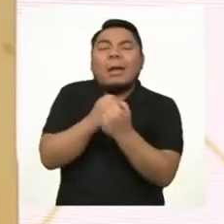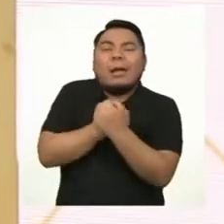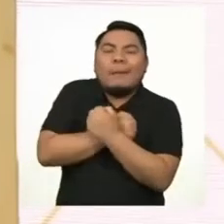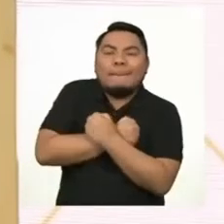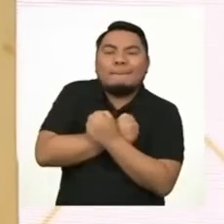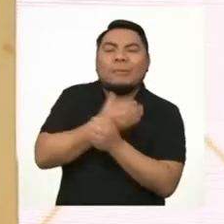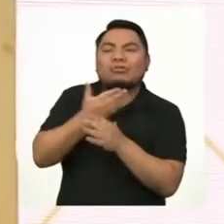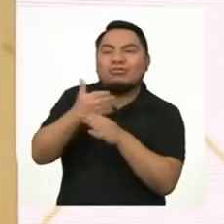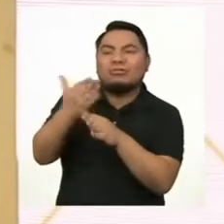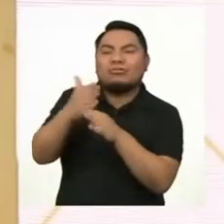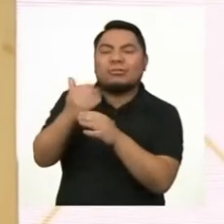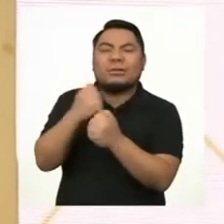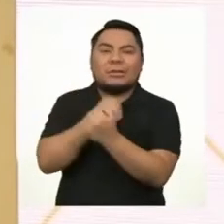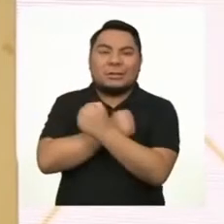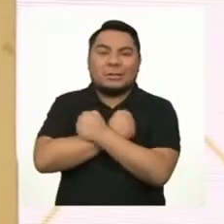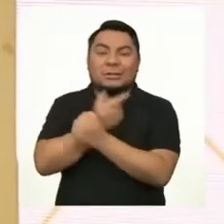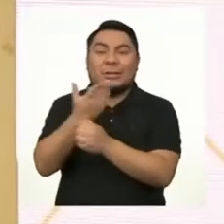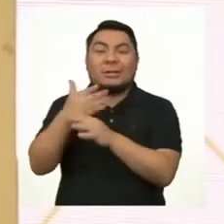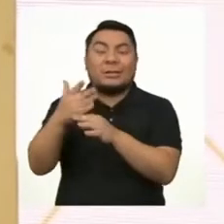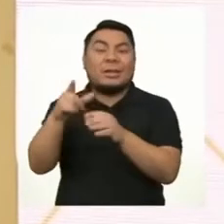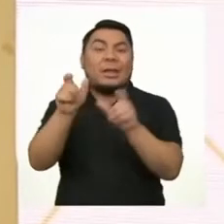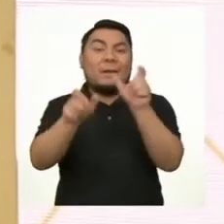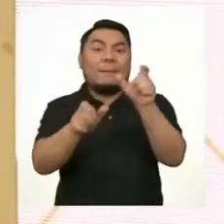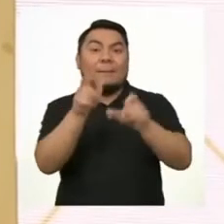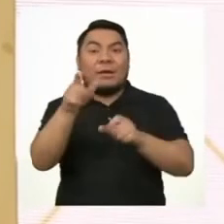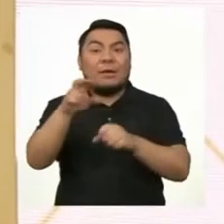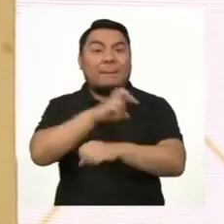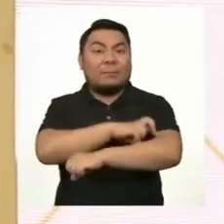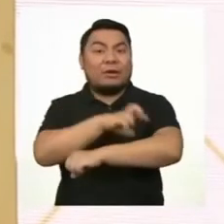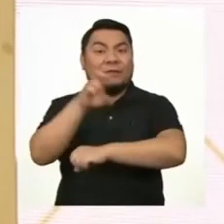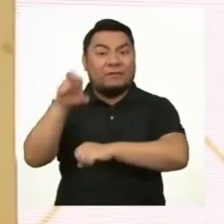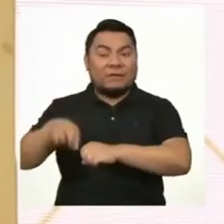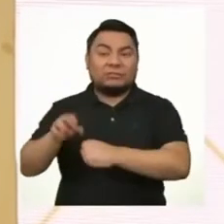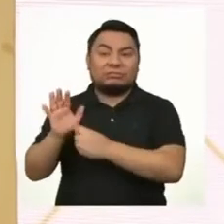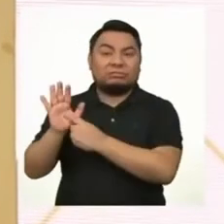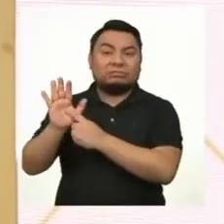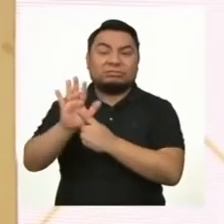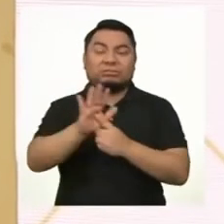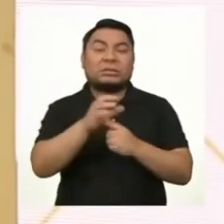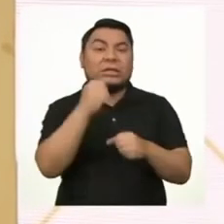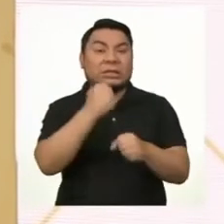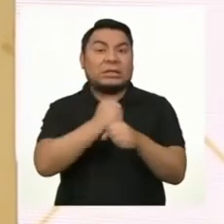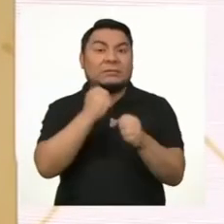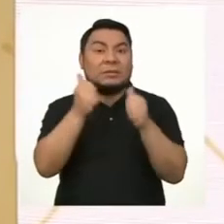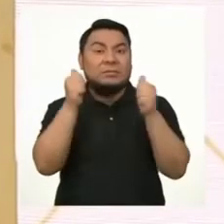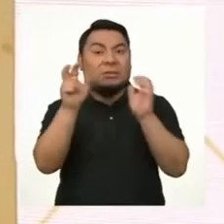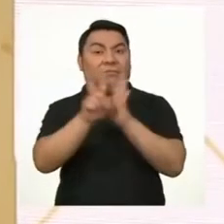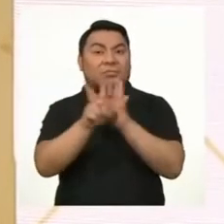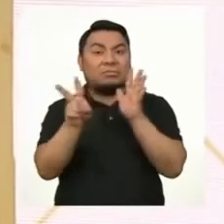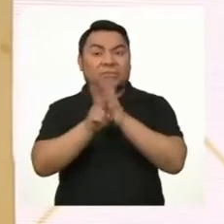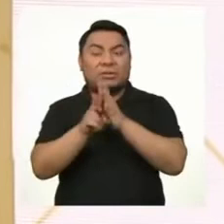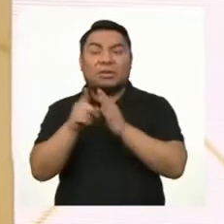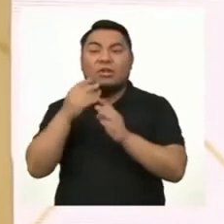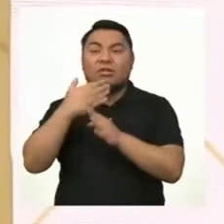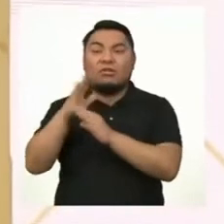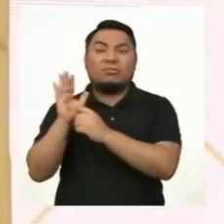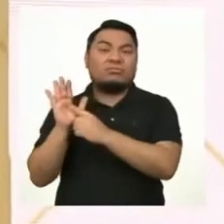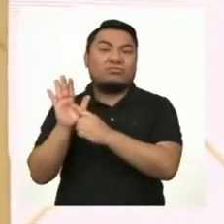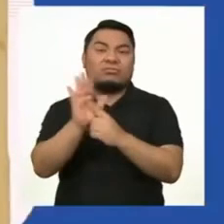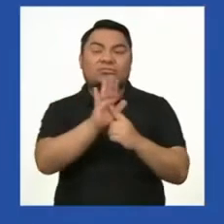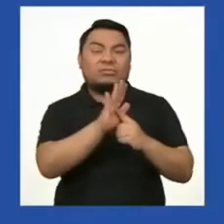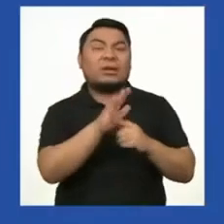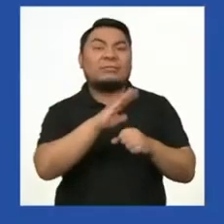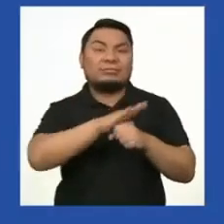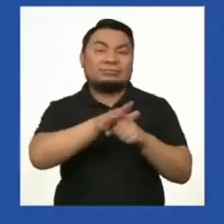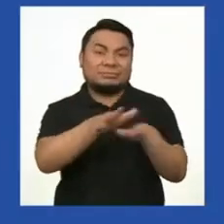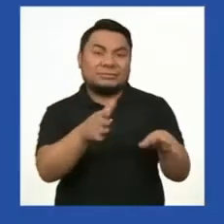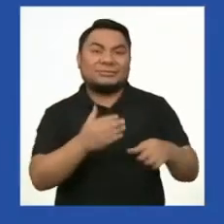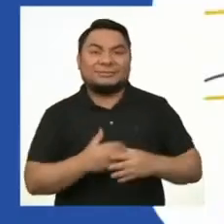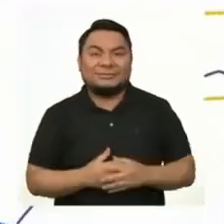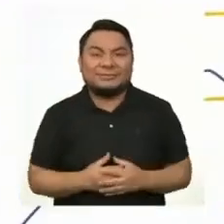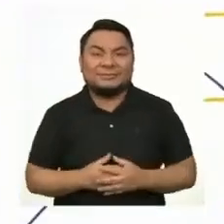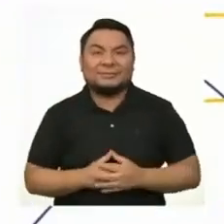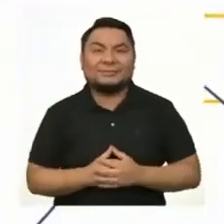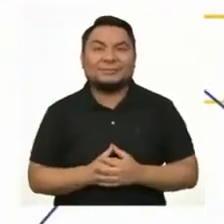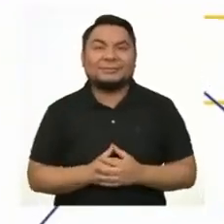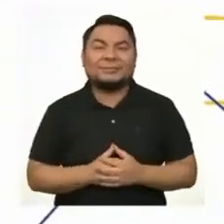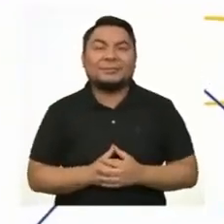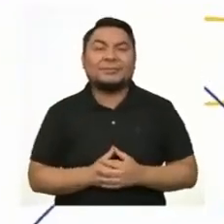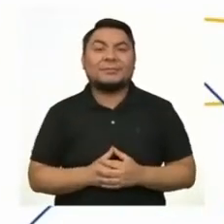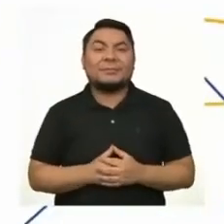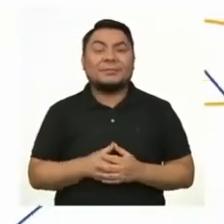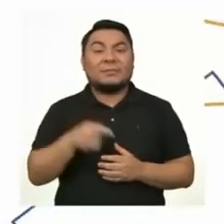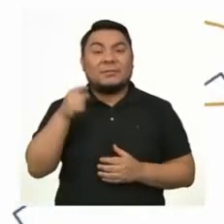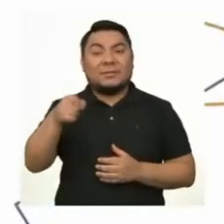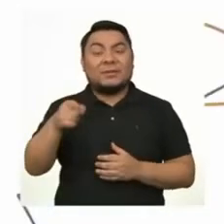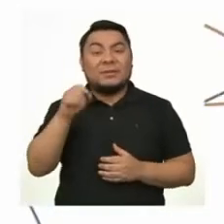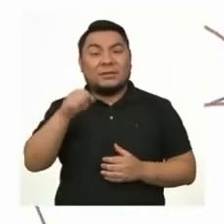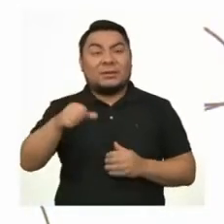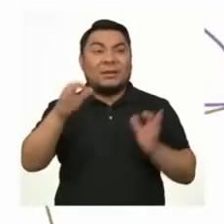y compartir las páginas de personas profesionales que hacen trabajo voluntario por la pandemia. En las